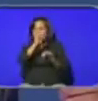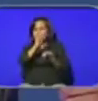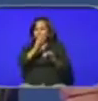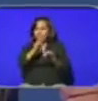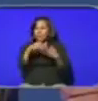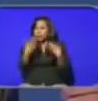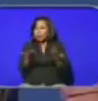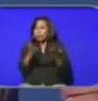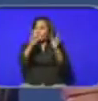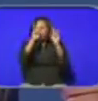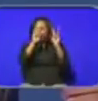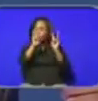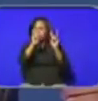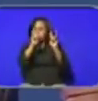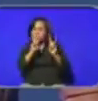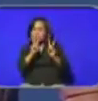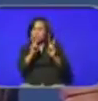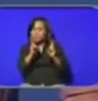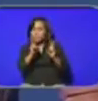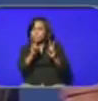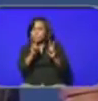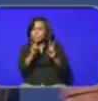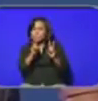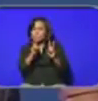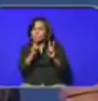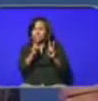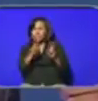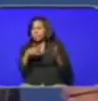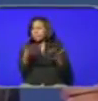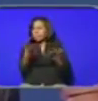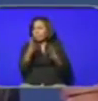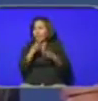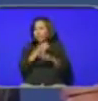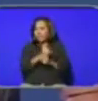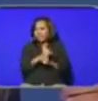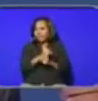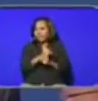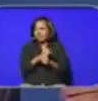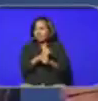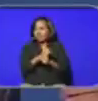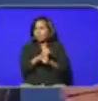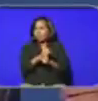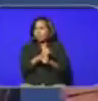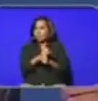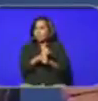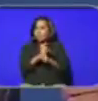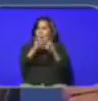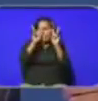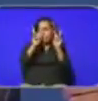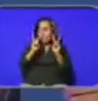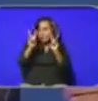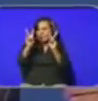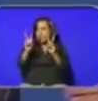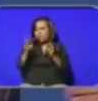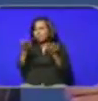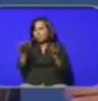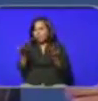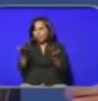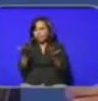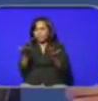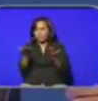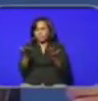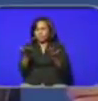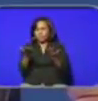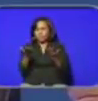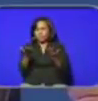evaluar estas carreras, cuál va a ser el procedimiento para la acreditación, para la autorregulación de estas carreras que va a ofrecer